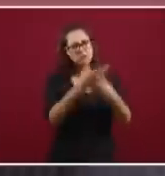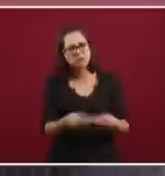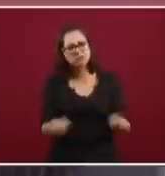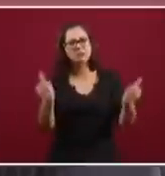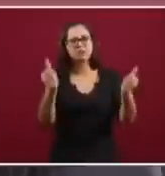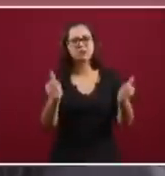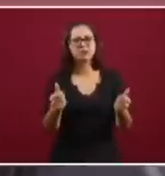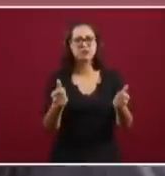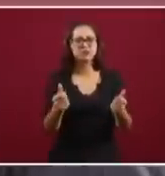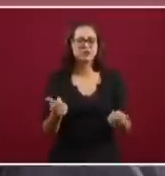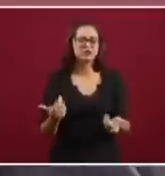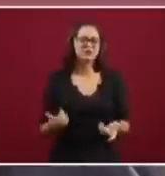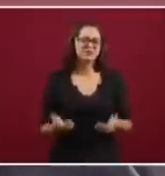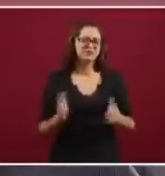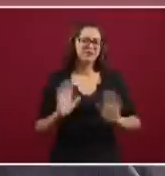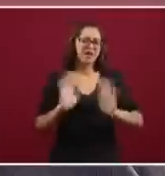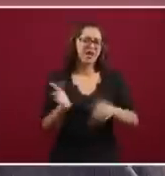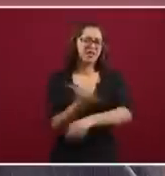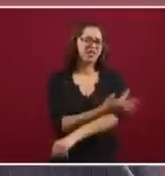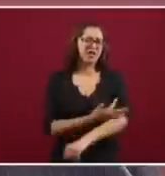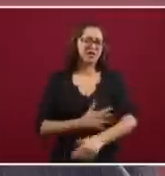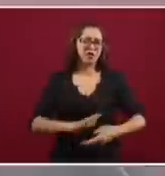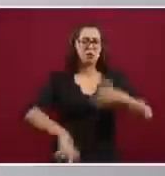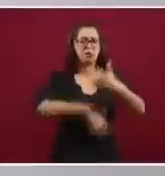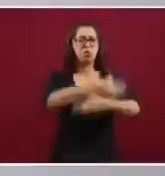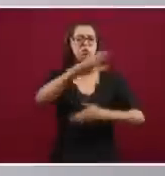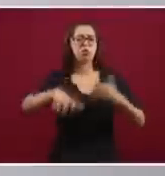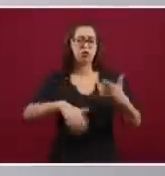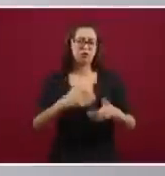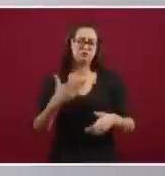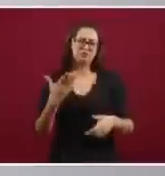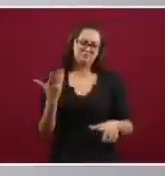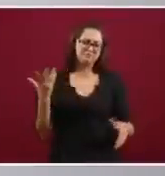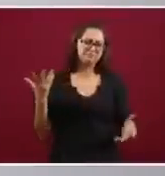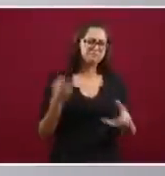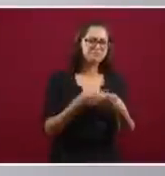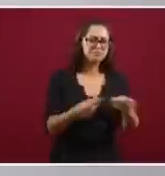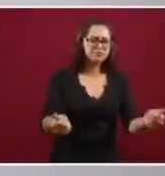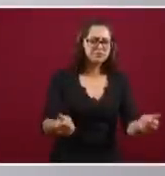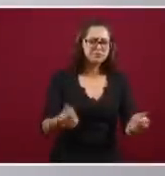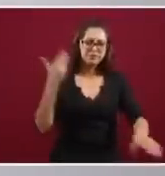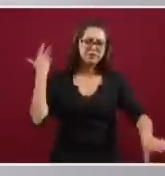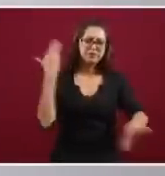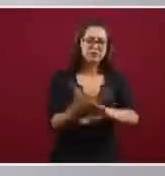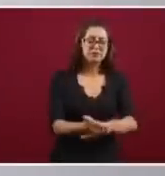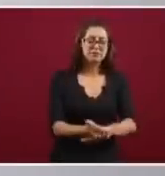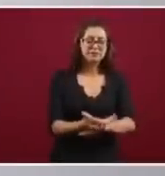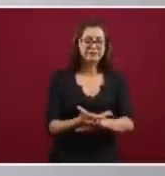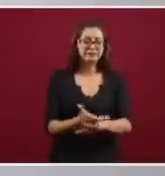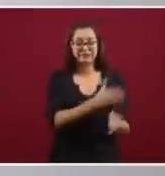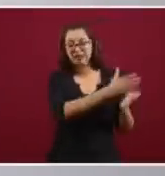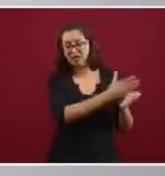con medidas coercitivas, y esa estrategia resultó fallida.